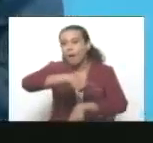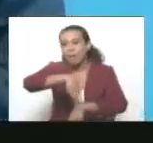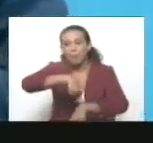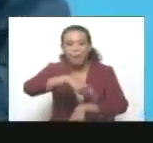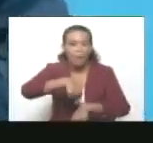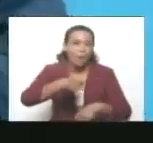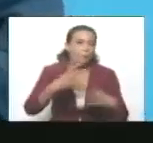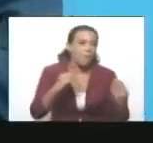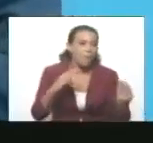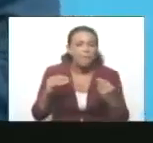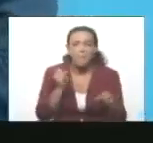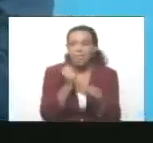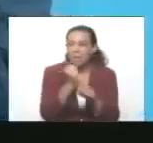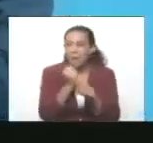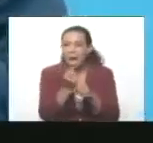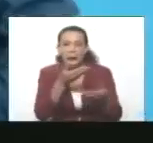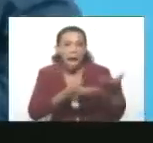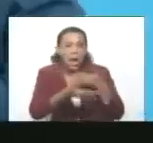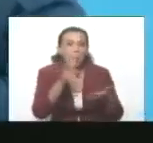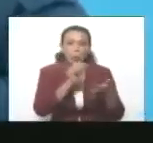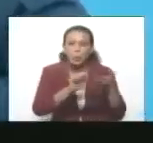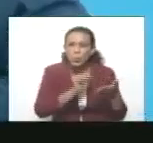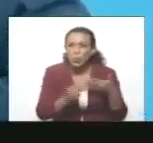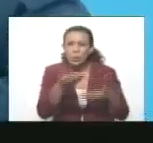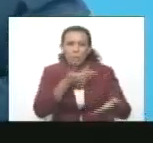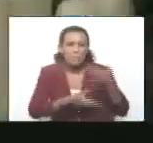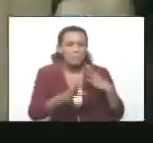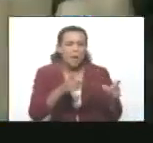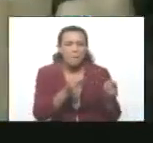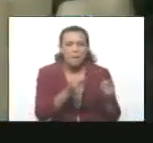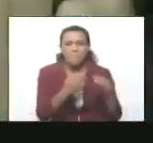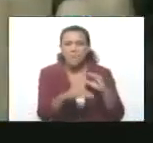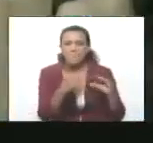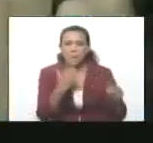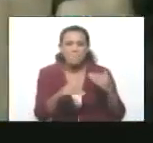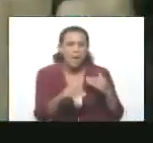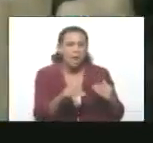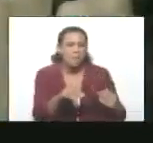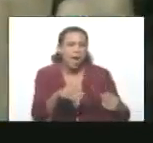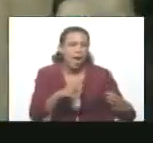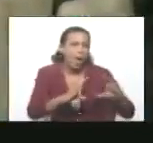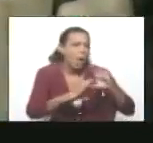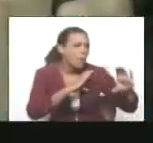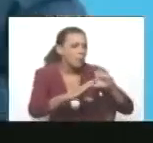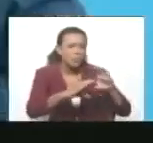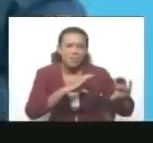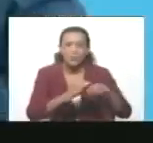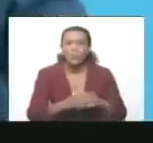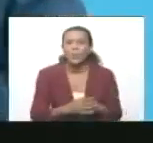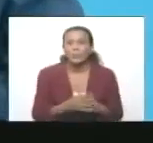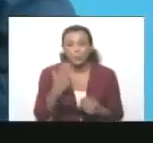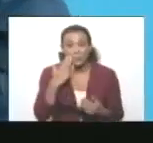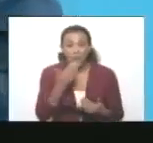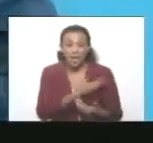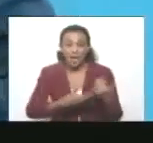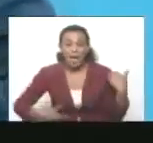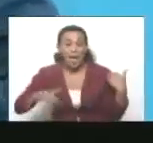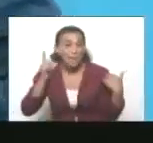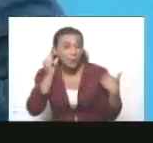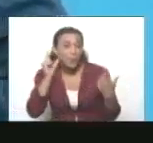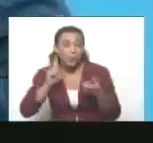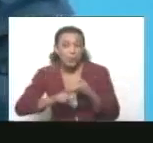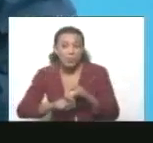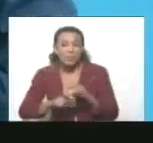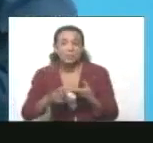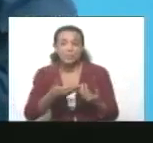intercambiando, trabajando. Se escriben, siempre se escriben, Silvia y la primera dama de Turquía. Por eso yo quiero que